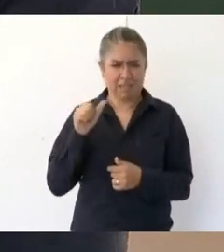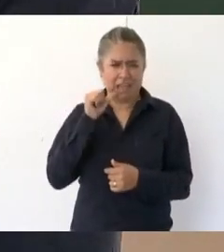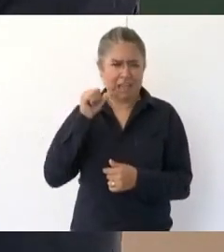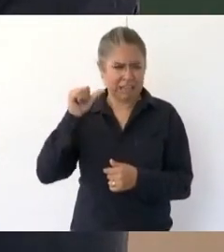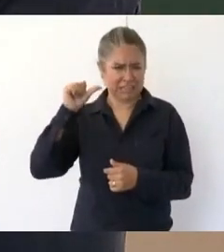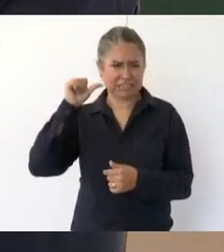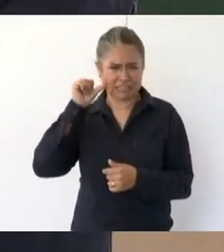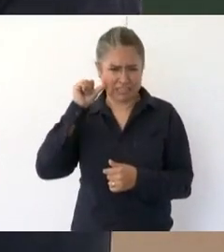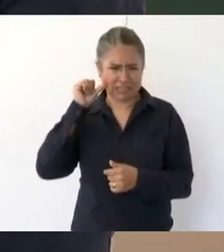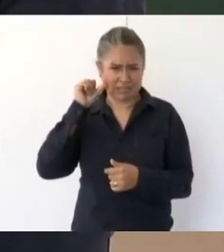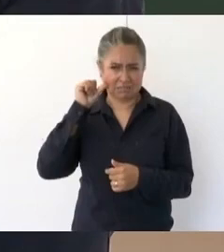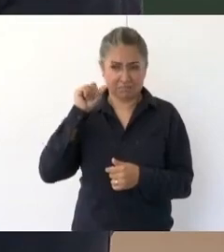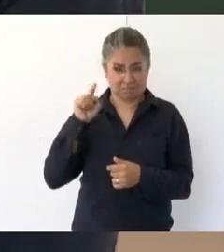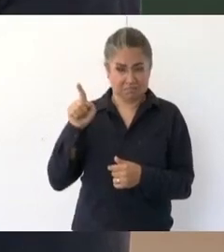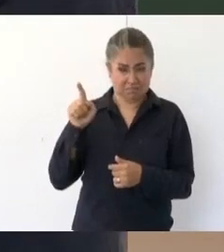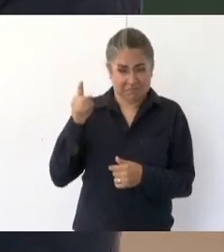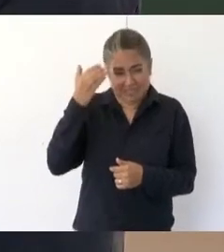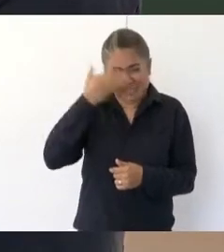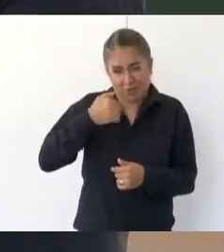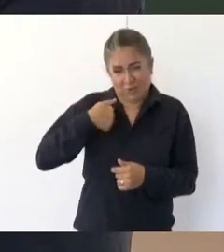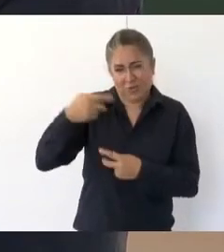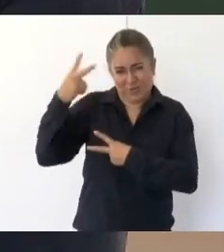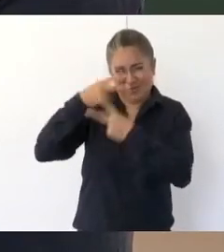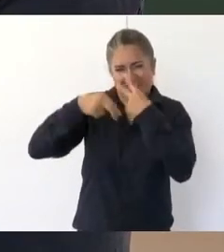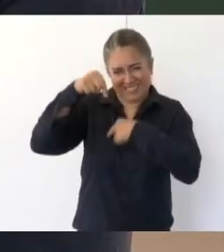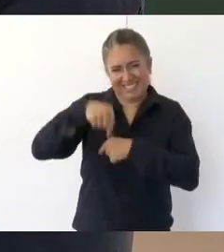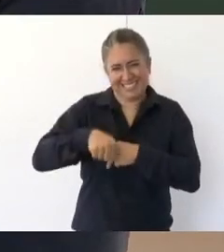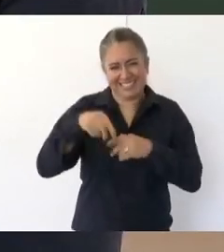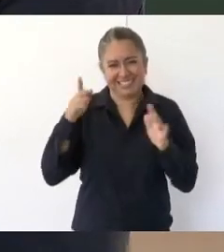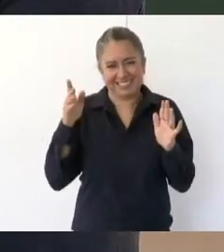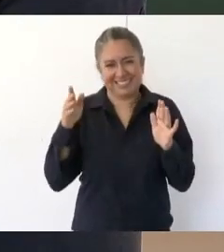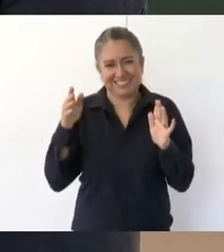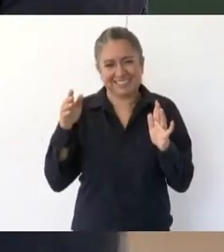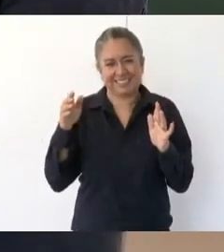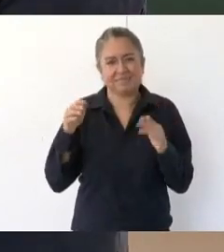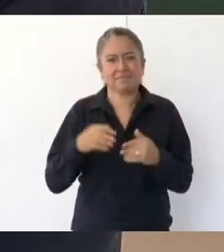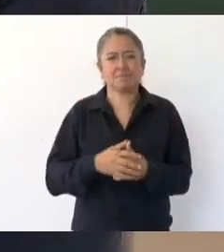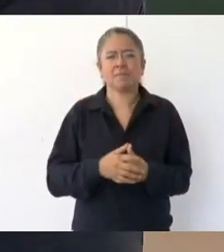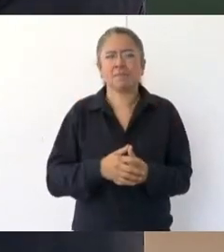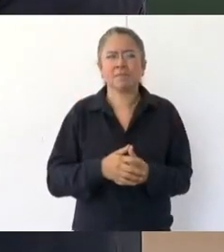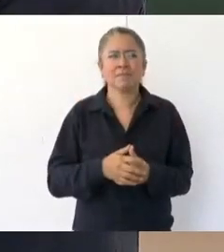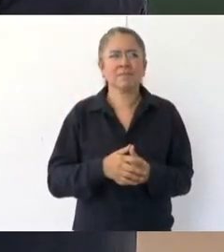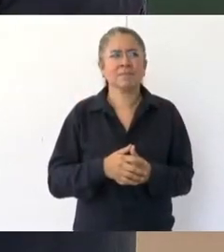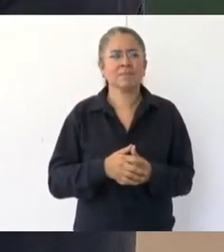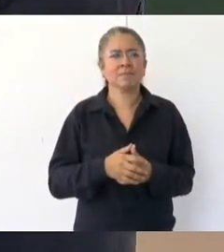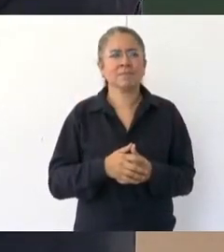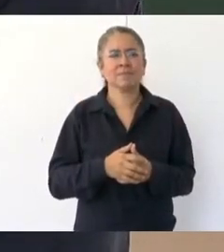como saben que venía, por eso son buenas también las giras.